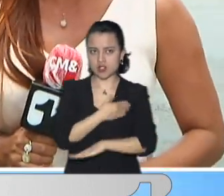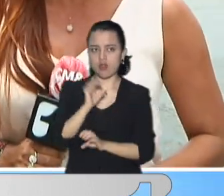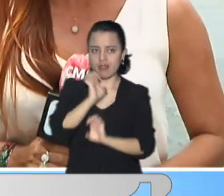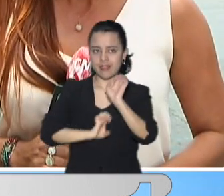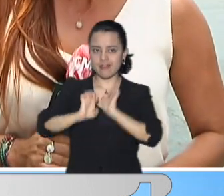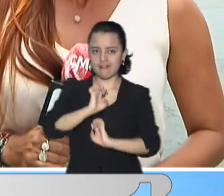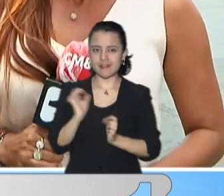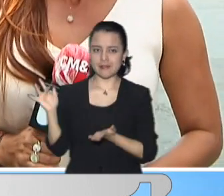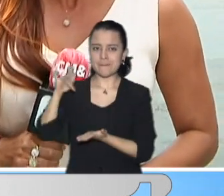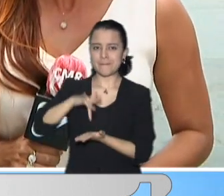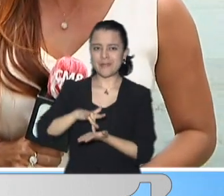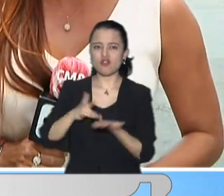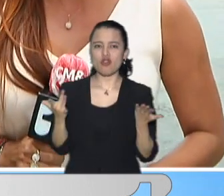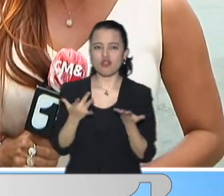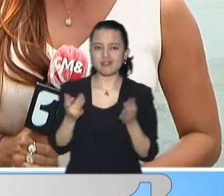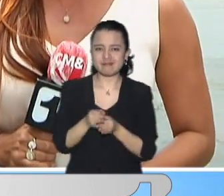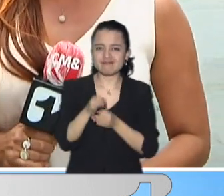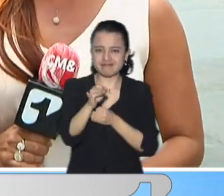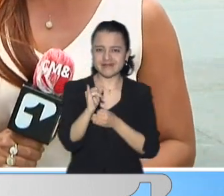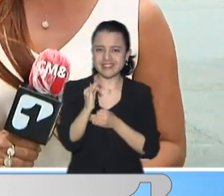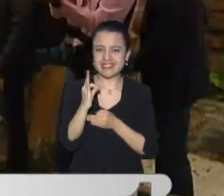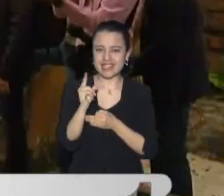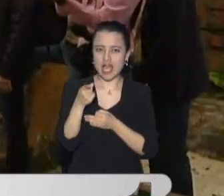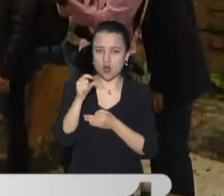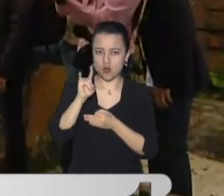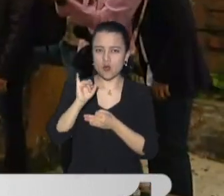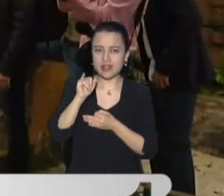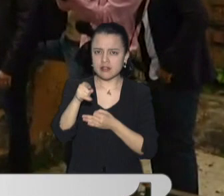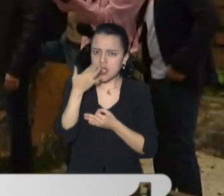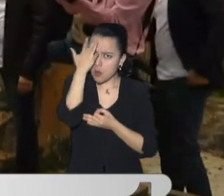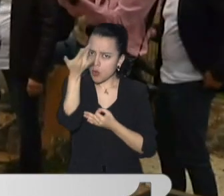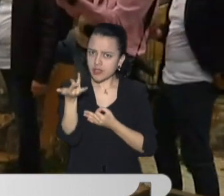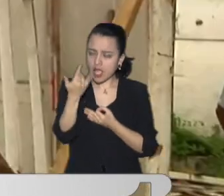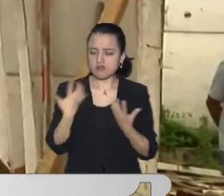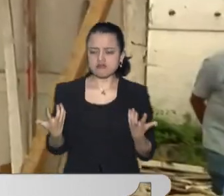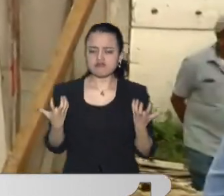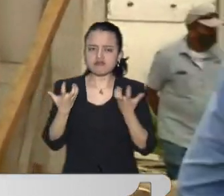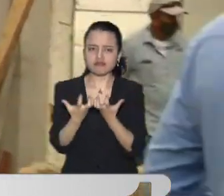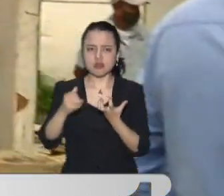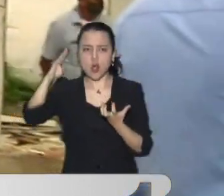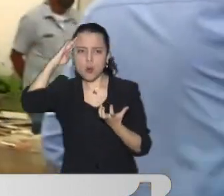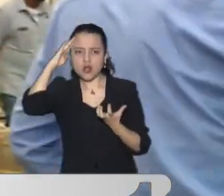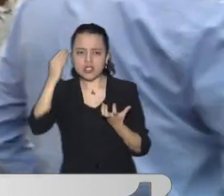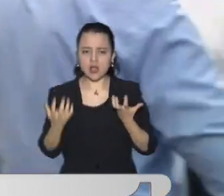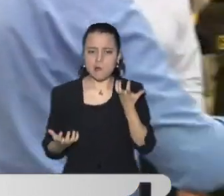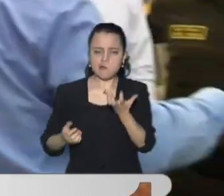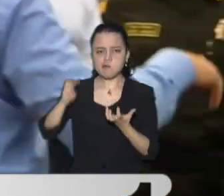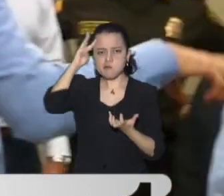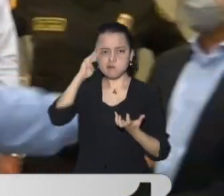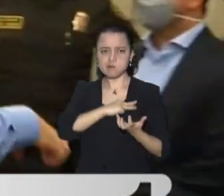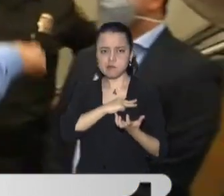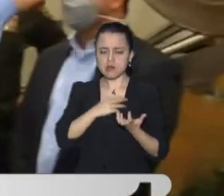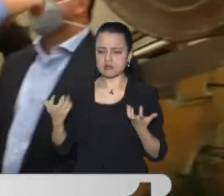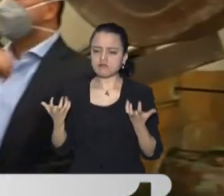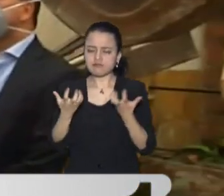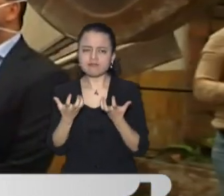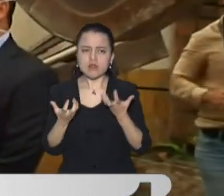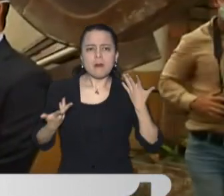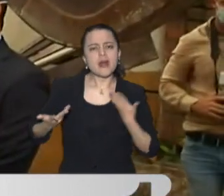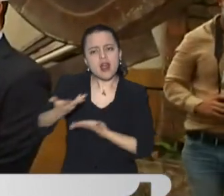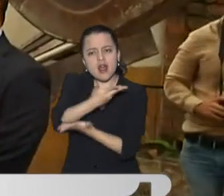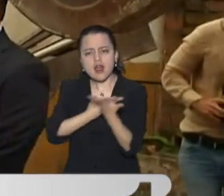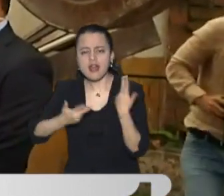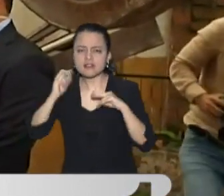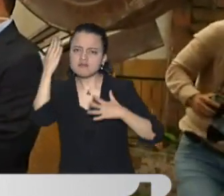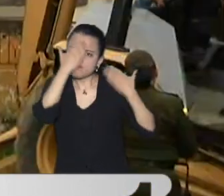municipio de Itagüí junto a la cúpula militar y de policía para adelantar un operativo contra el microtráfico que hace parte dentro de los 100